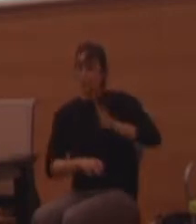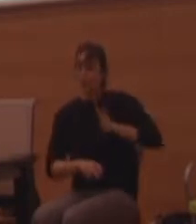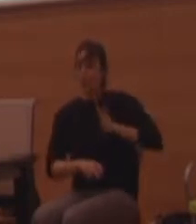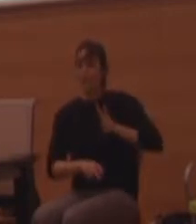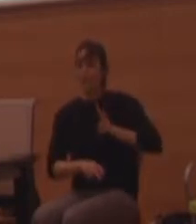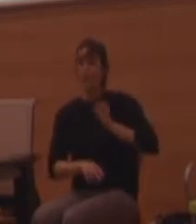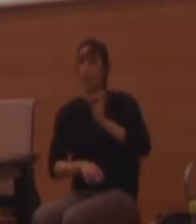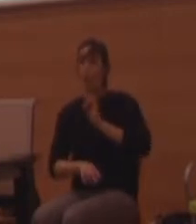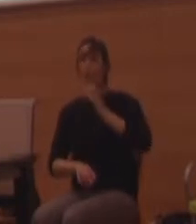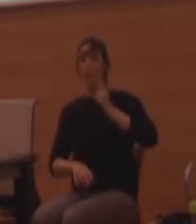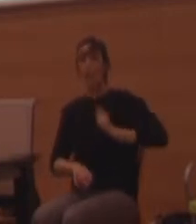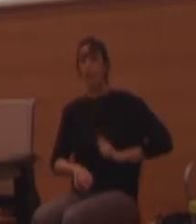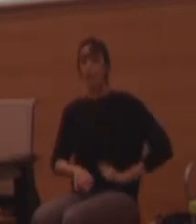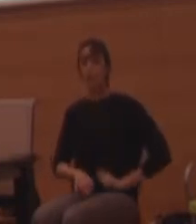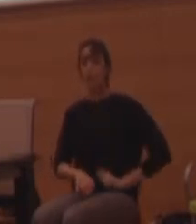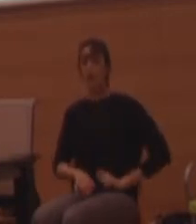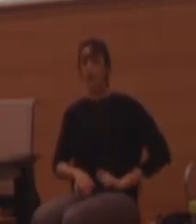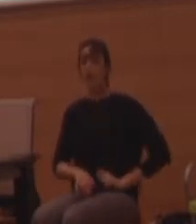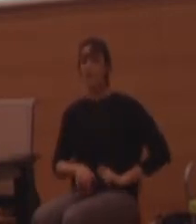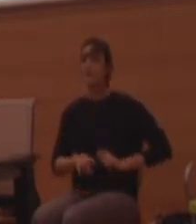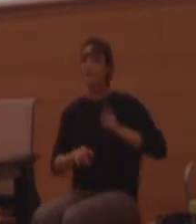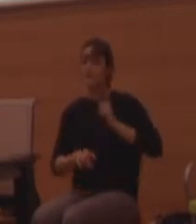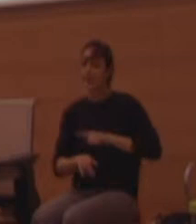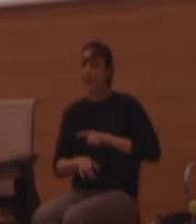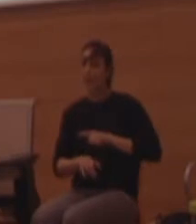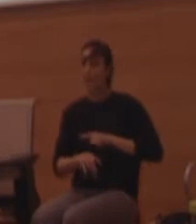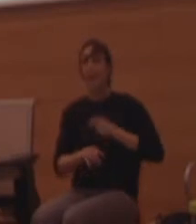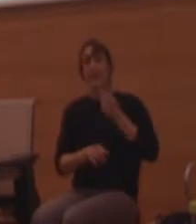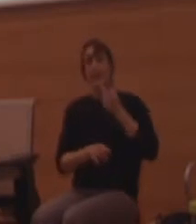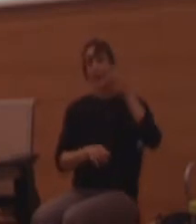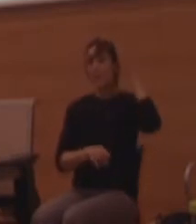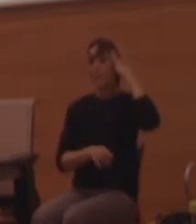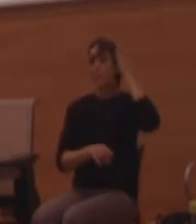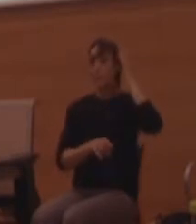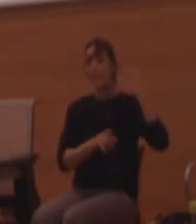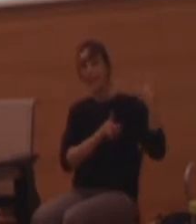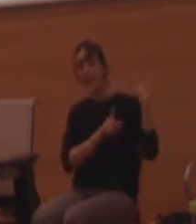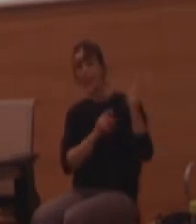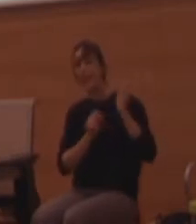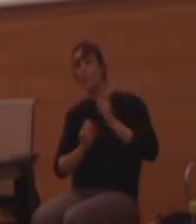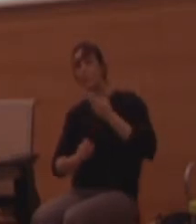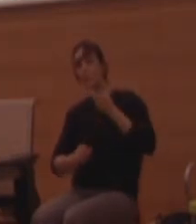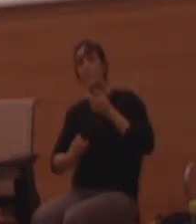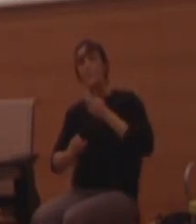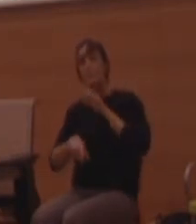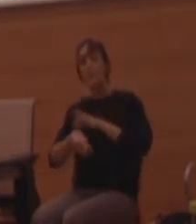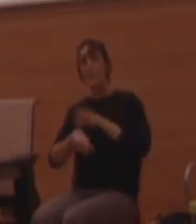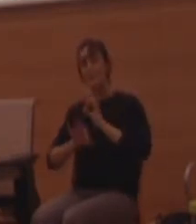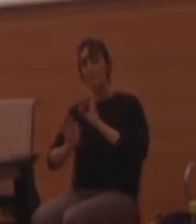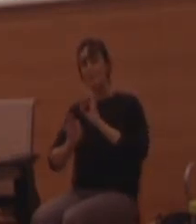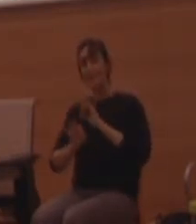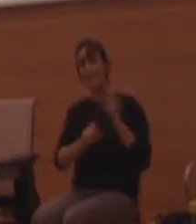los profesionales derivemos a los pacientes a ver los pies o el propio paciente pida que sus pies